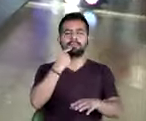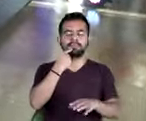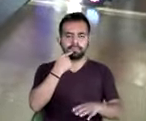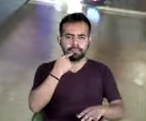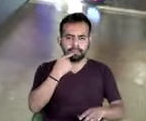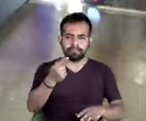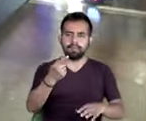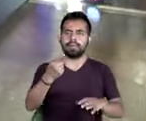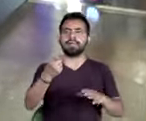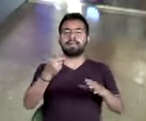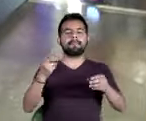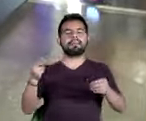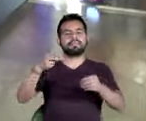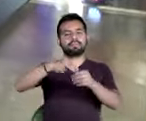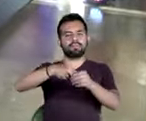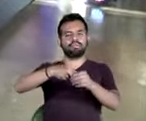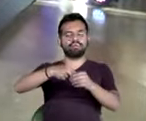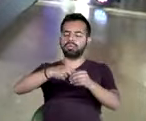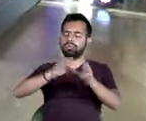gente.